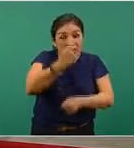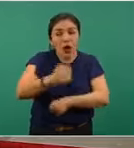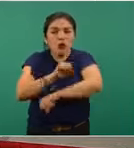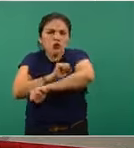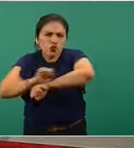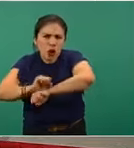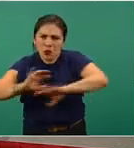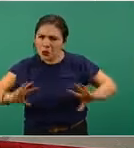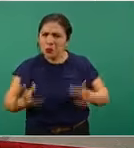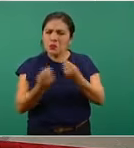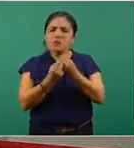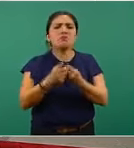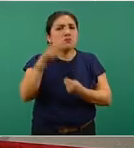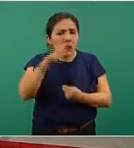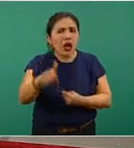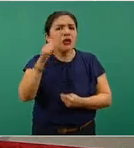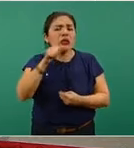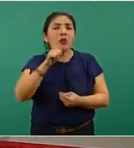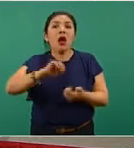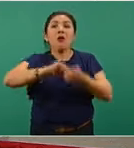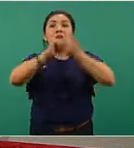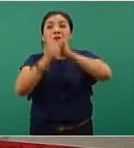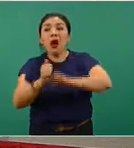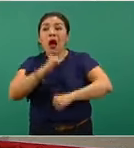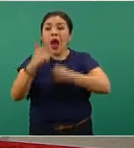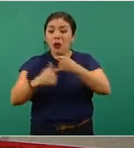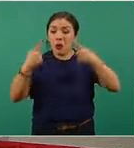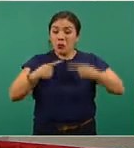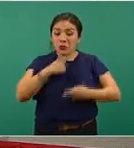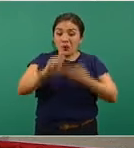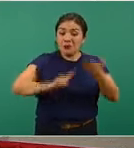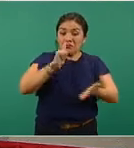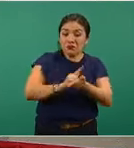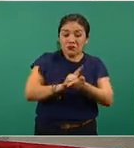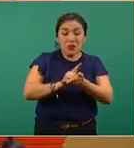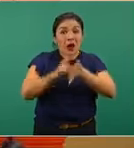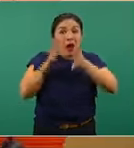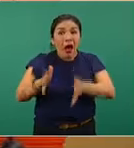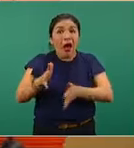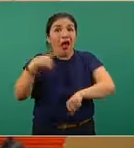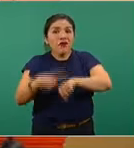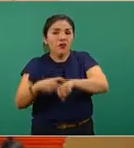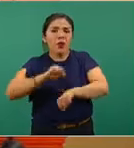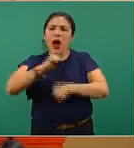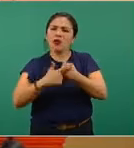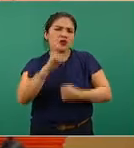leves no han dejado secuelas en las personas que las han padecido. La siguiente.